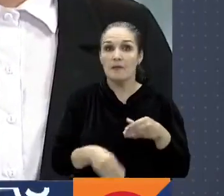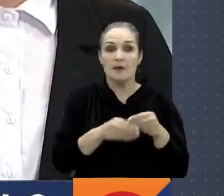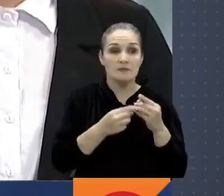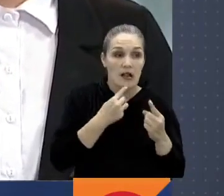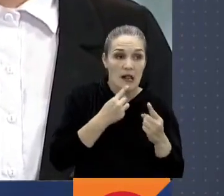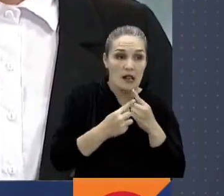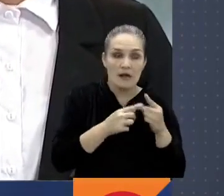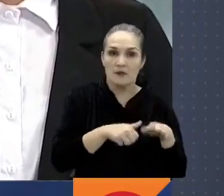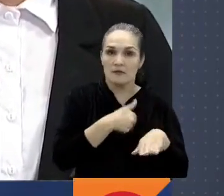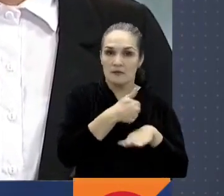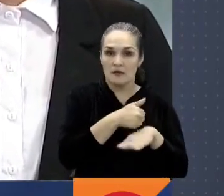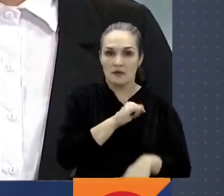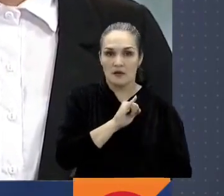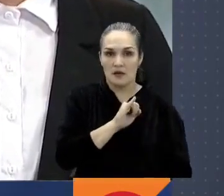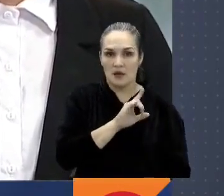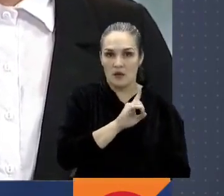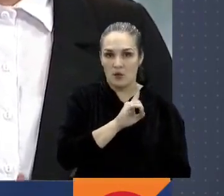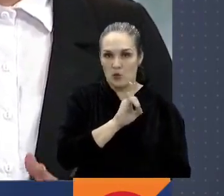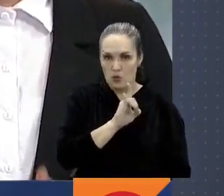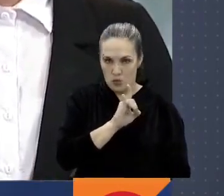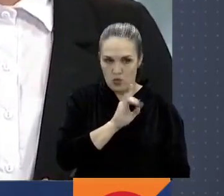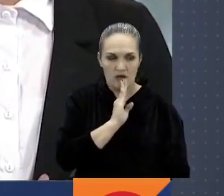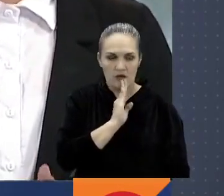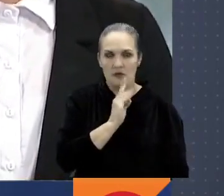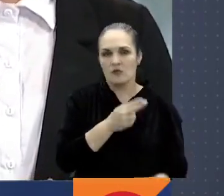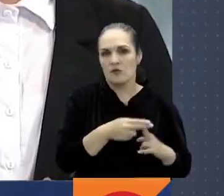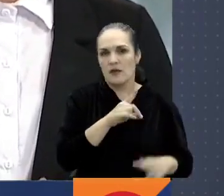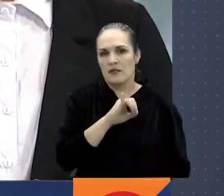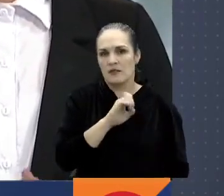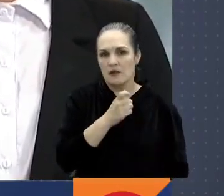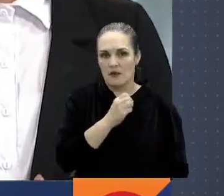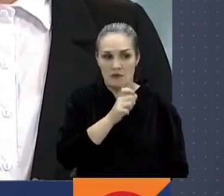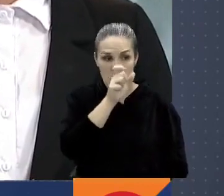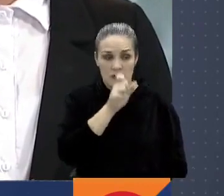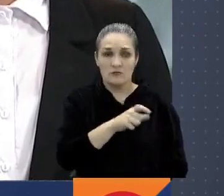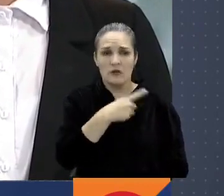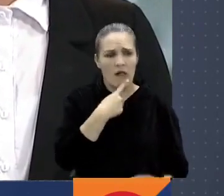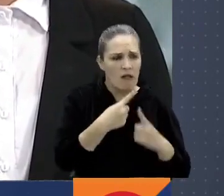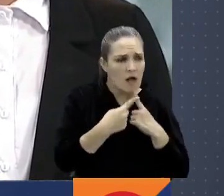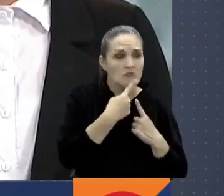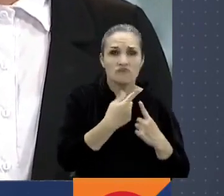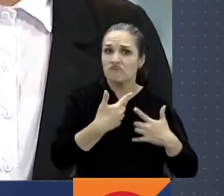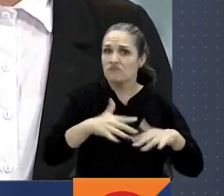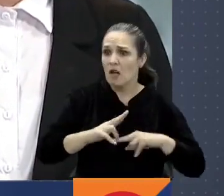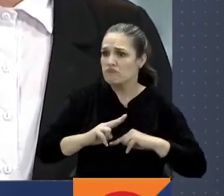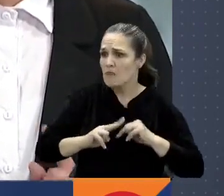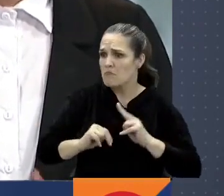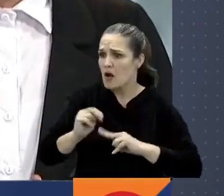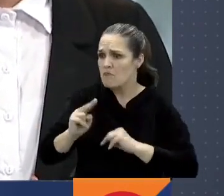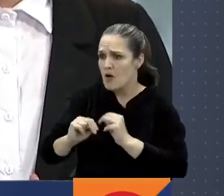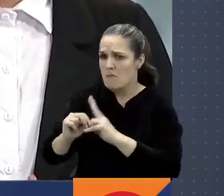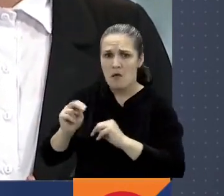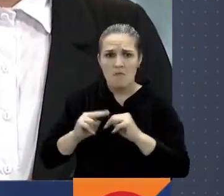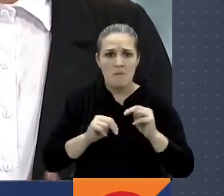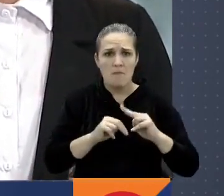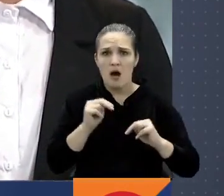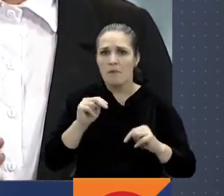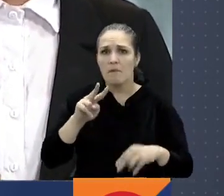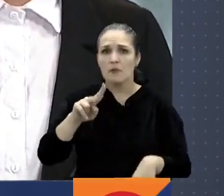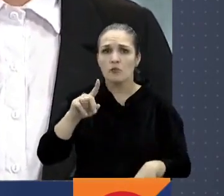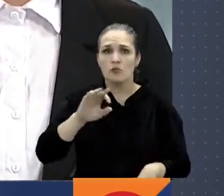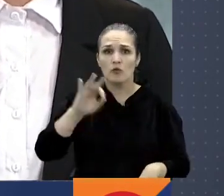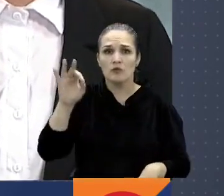del idu Diego Sánchez y ha manifestado que ya en un veintiún por ciento están adelantadas las obras de las alimentadoras de la primera línea del metro